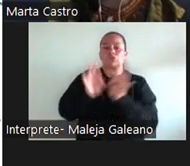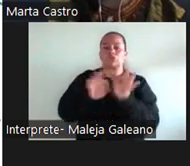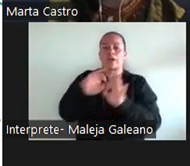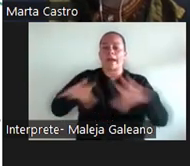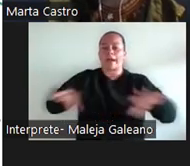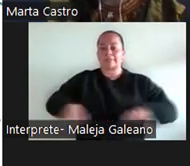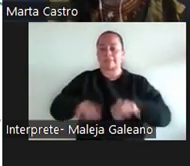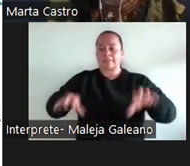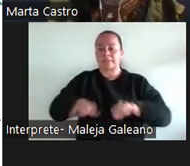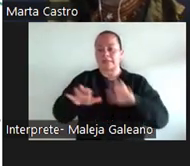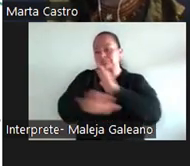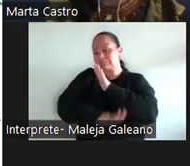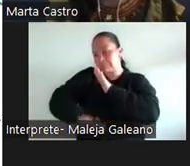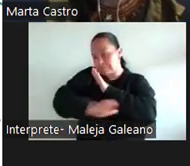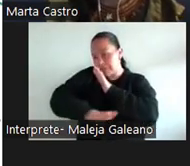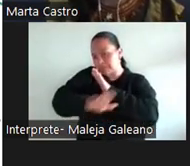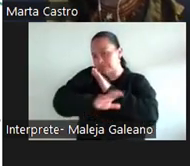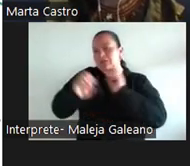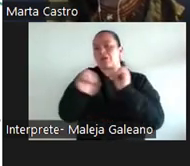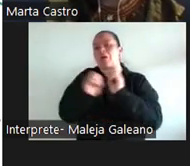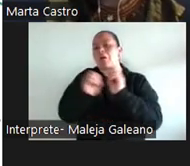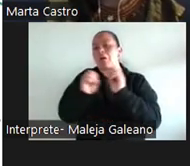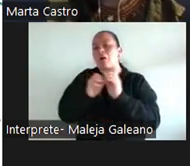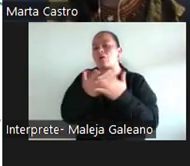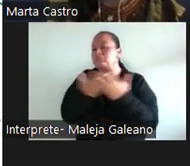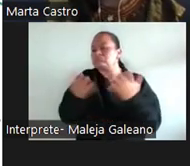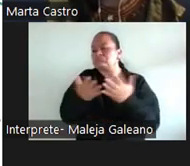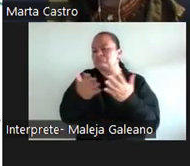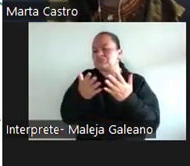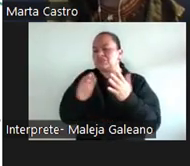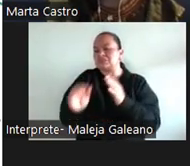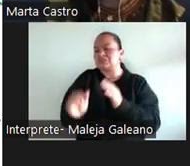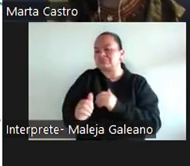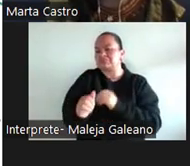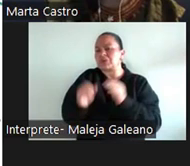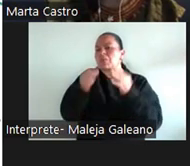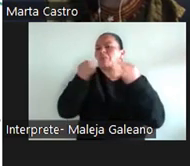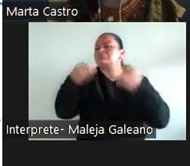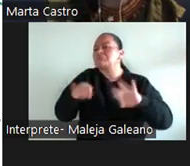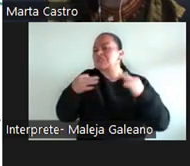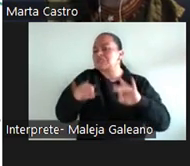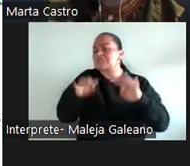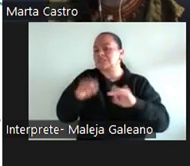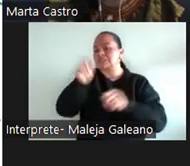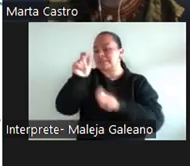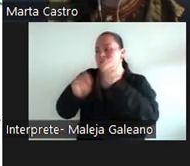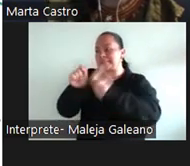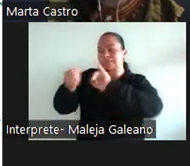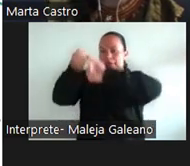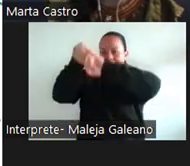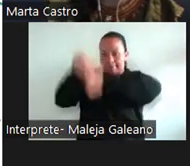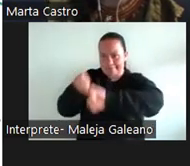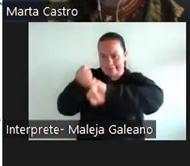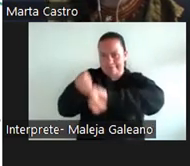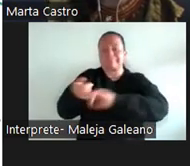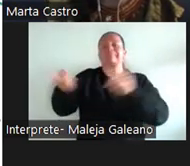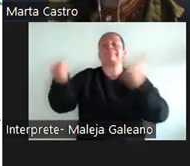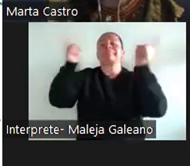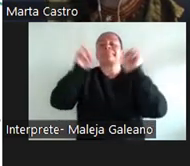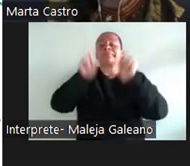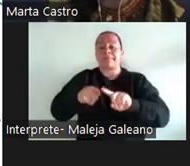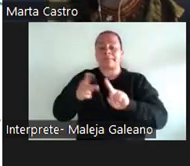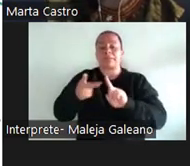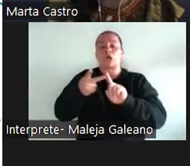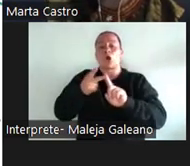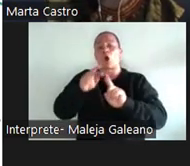básicas e instrumentales de la vida diaria de la persona dependiente así como otras